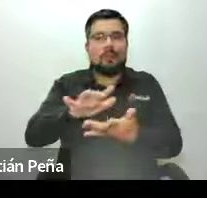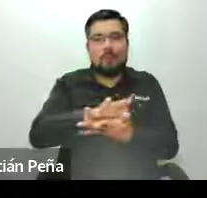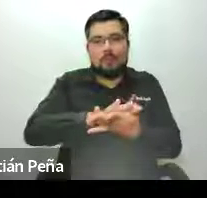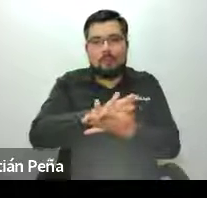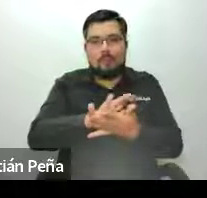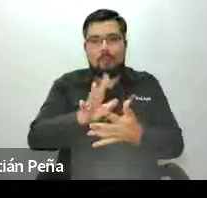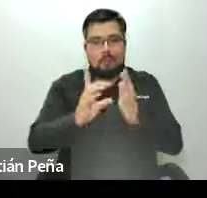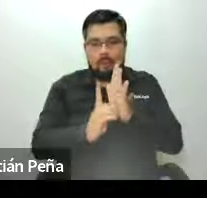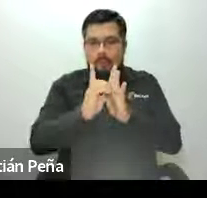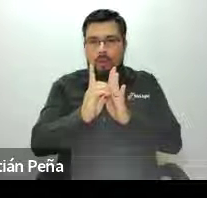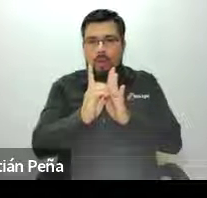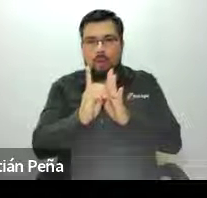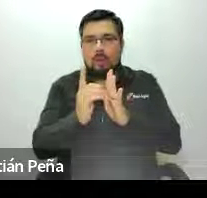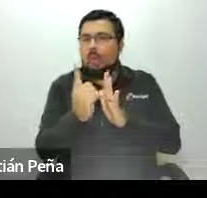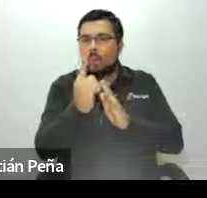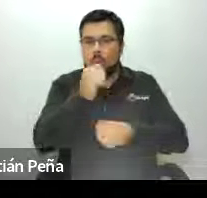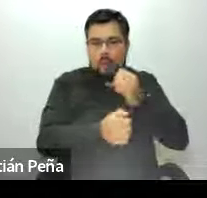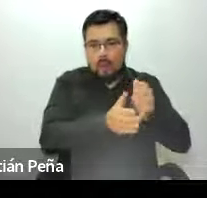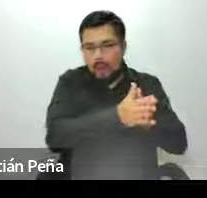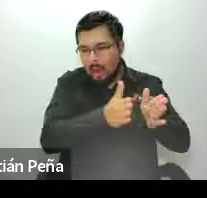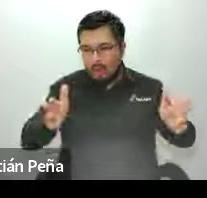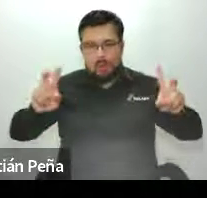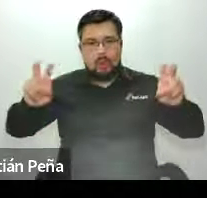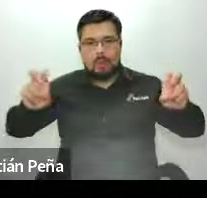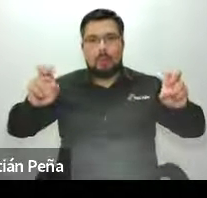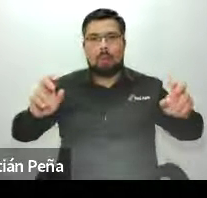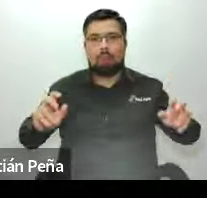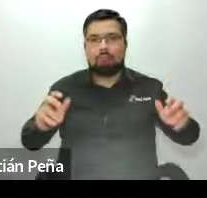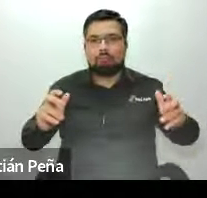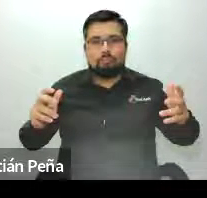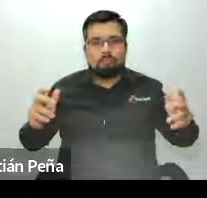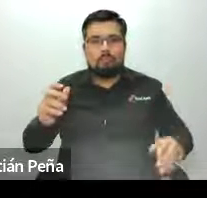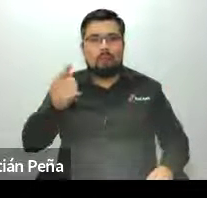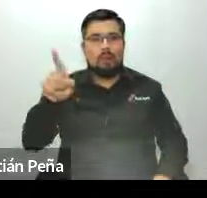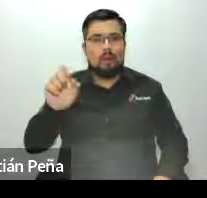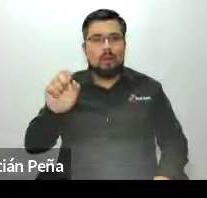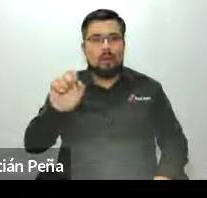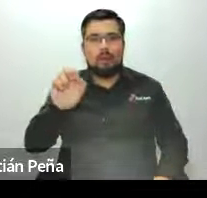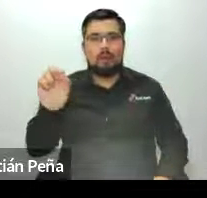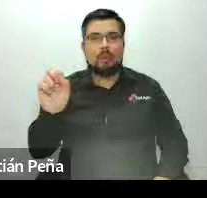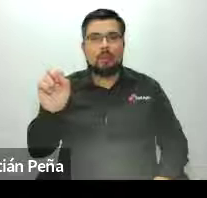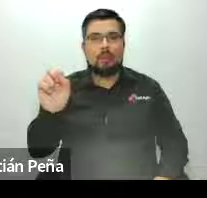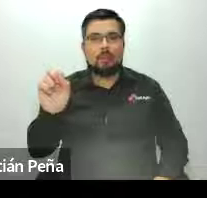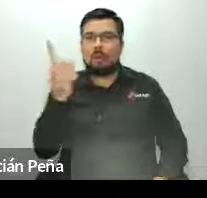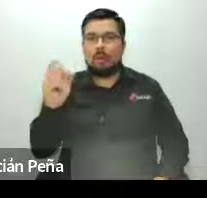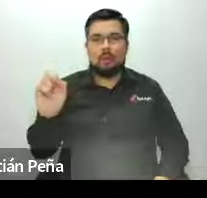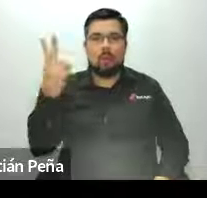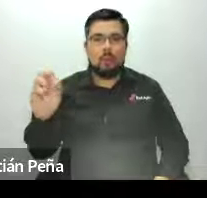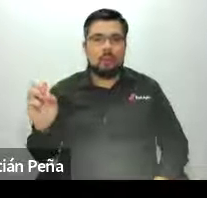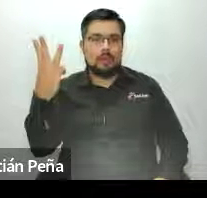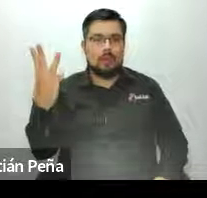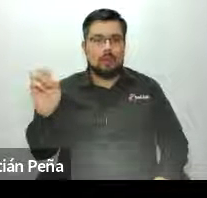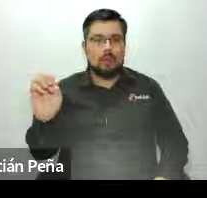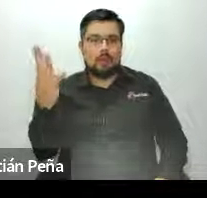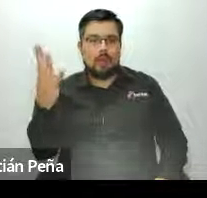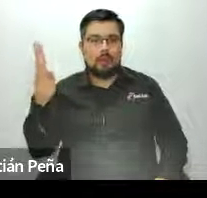un año en términos temáticos y no estaban en primero, en segundo, ni en tercero, ni en quinto ni en sexto, en este caso que estamos mostrando, ¿no es cierto?